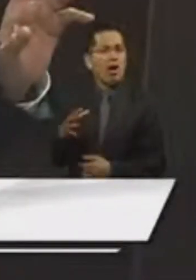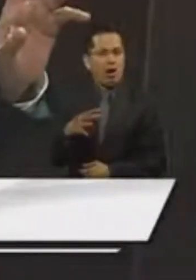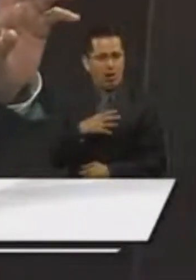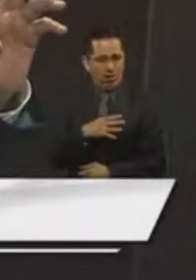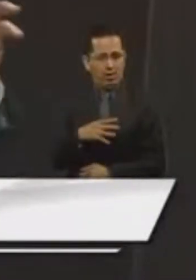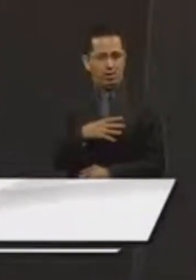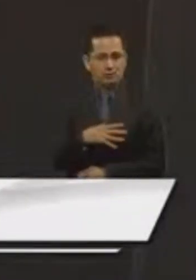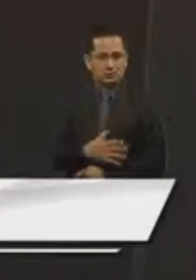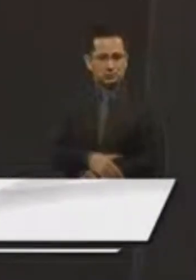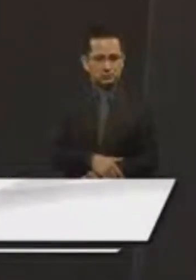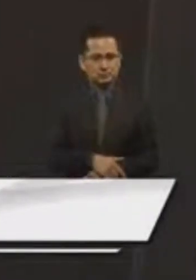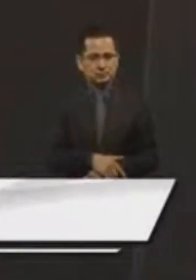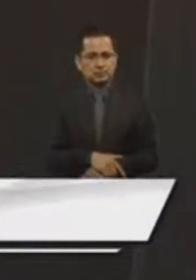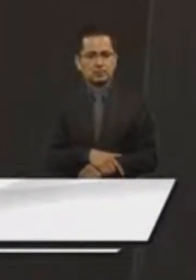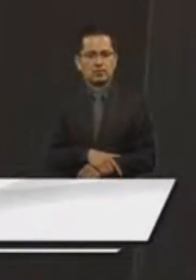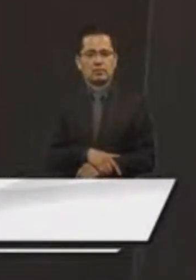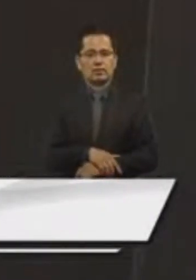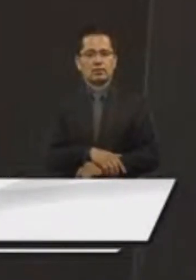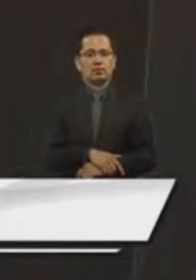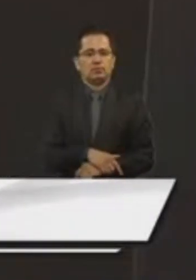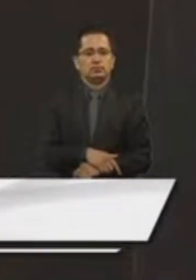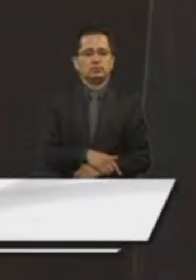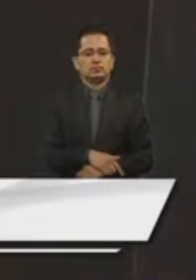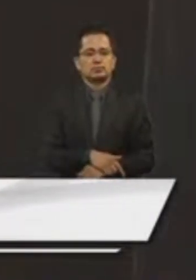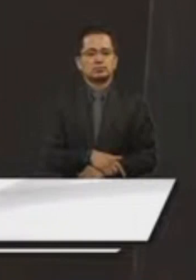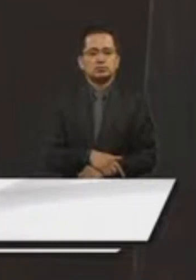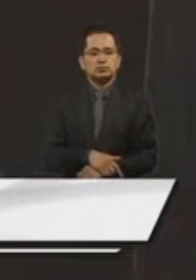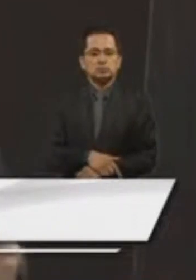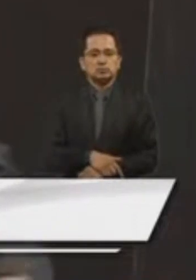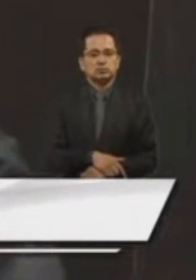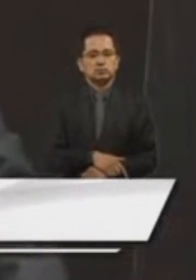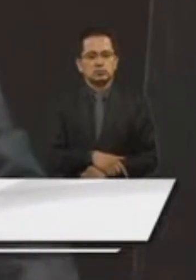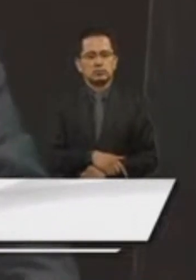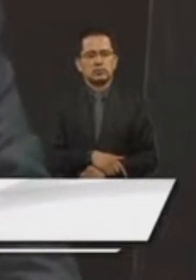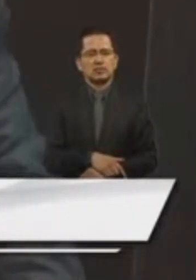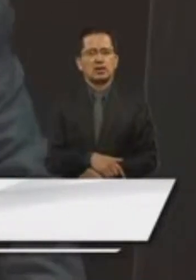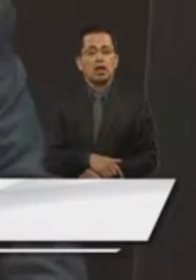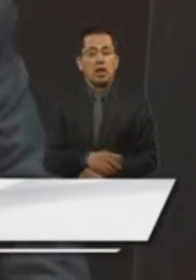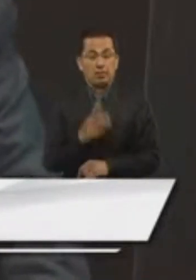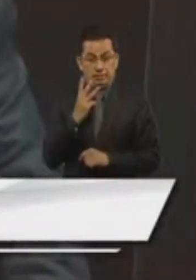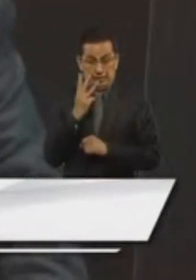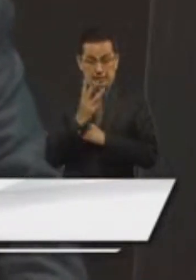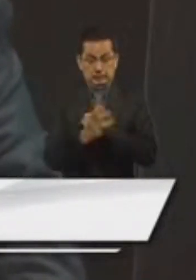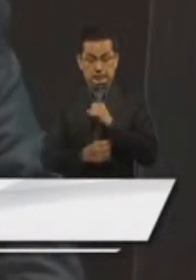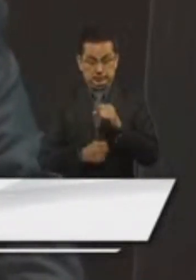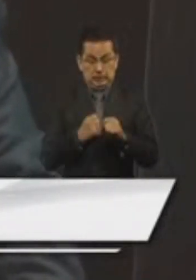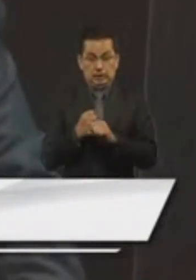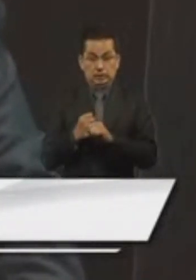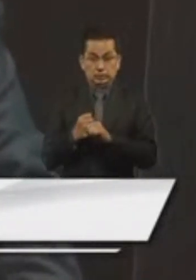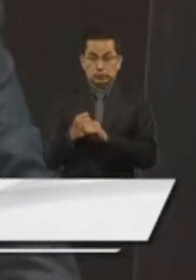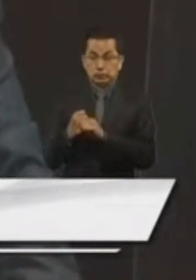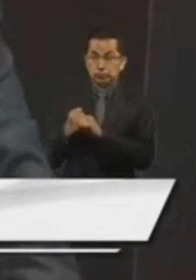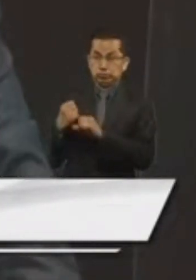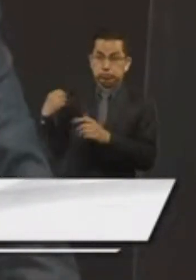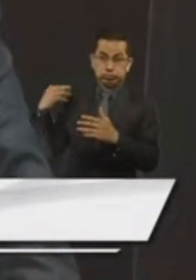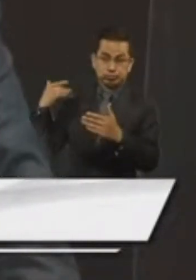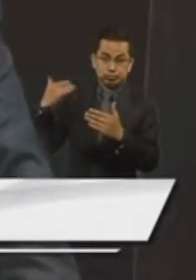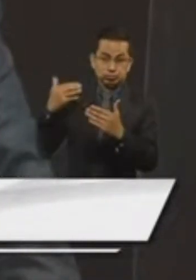han pasado 3 años, sino que hemos plasmado en la Carta